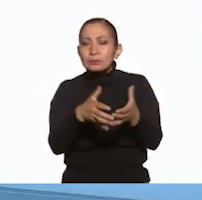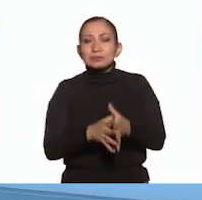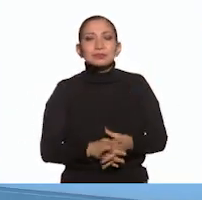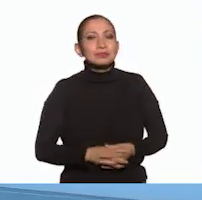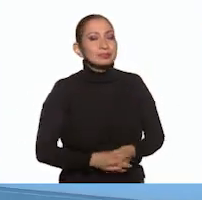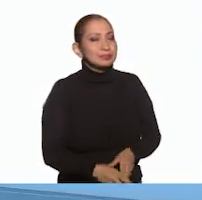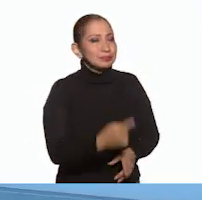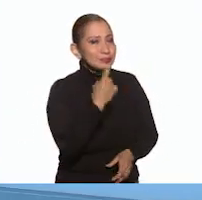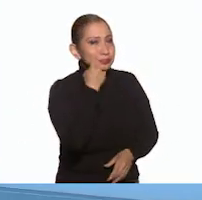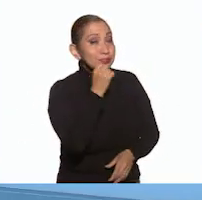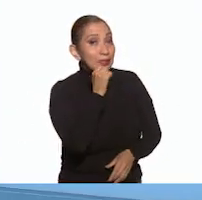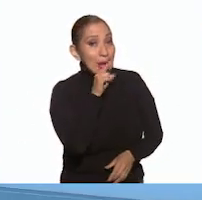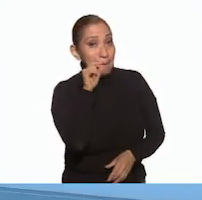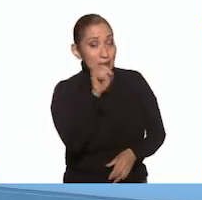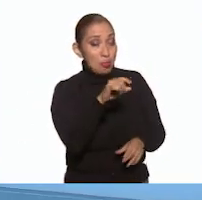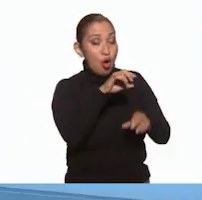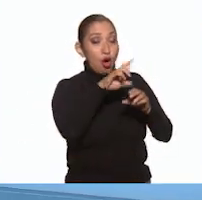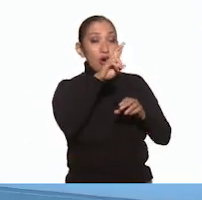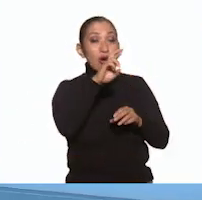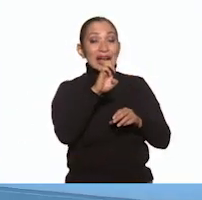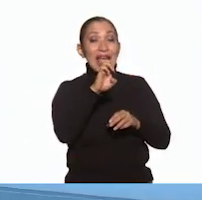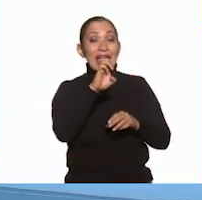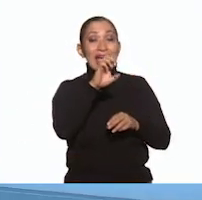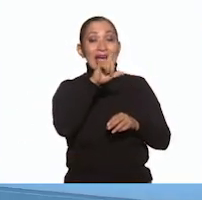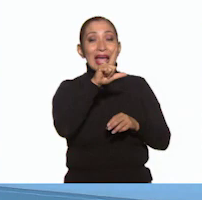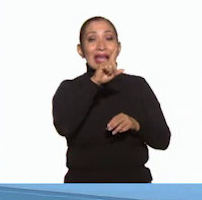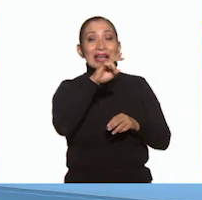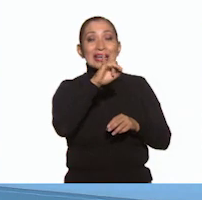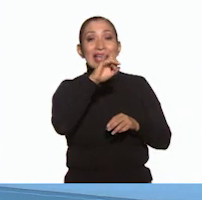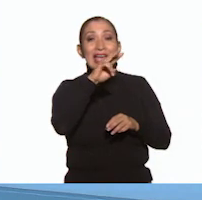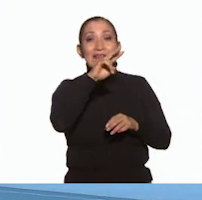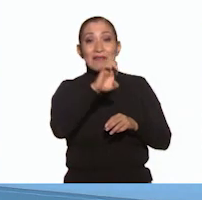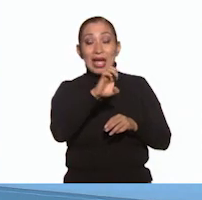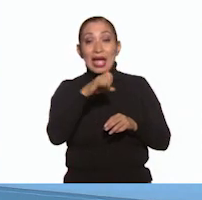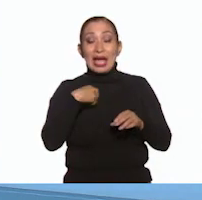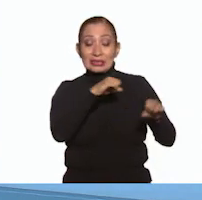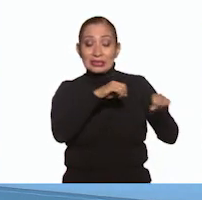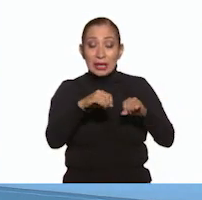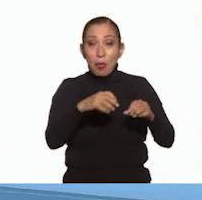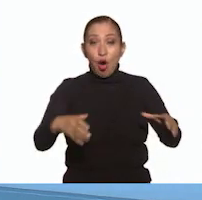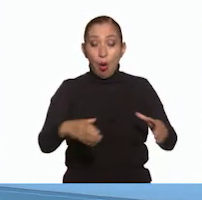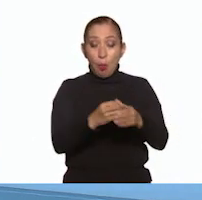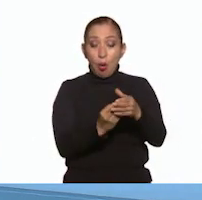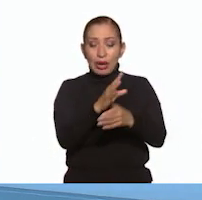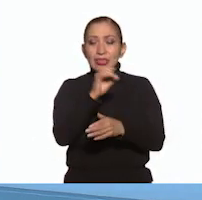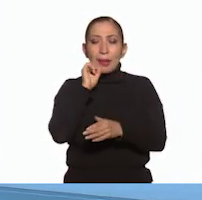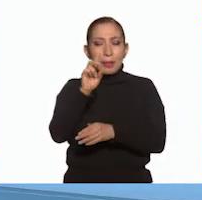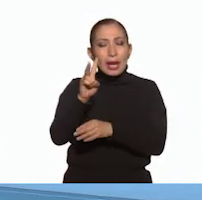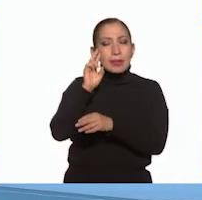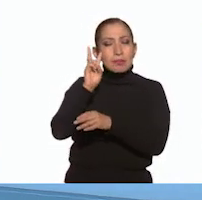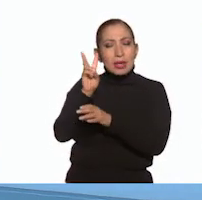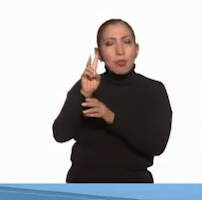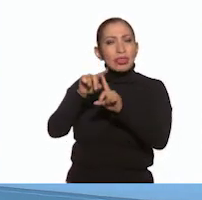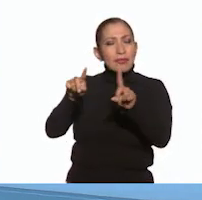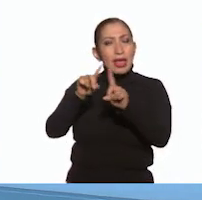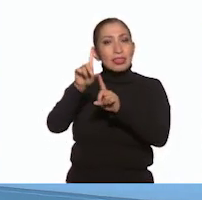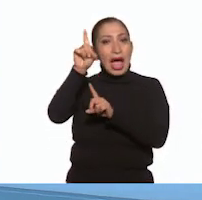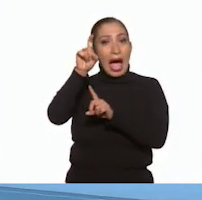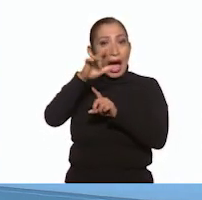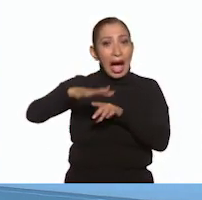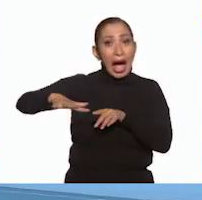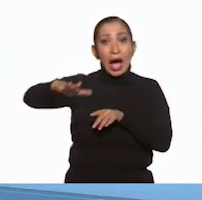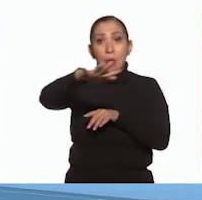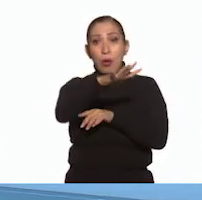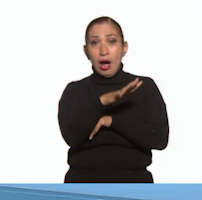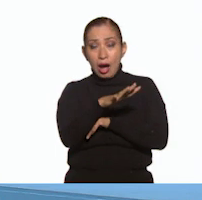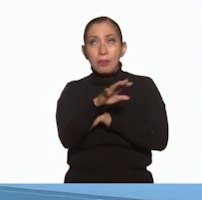sí. Además del relieve, los sismos y los volcanes, también estudiamos muchas cosas sobre el agua en el